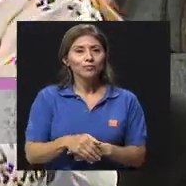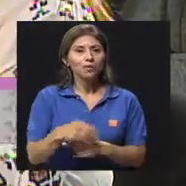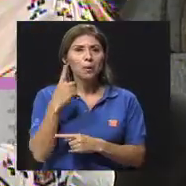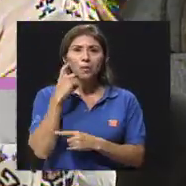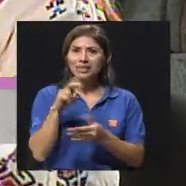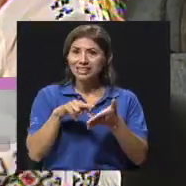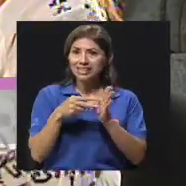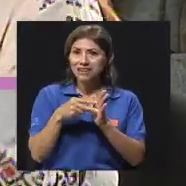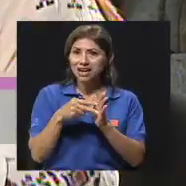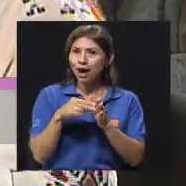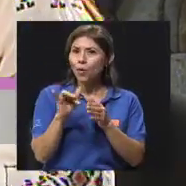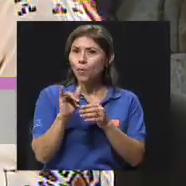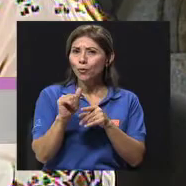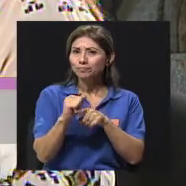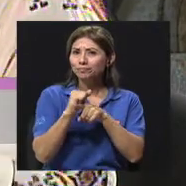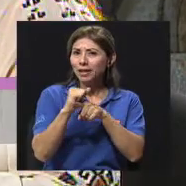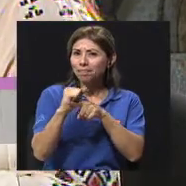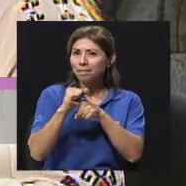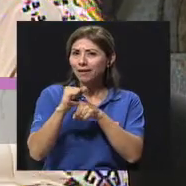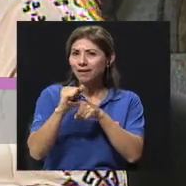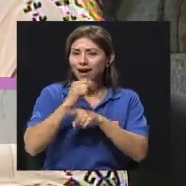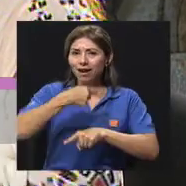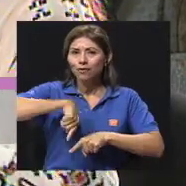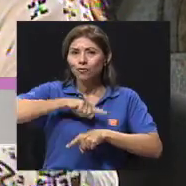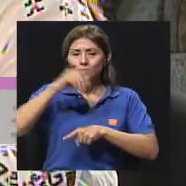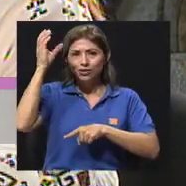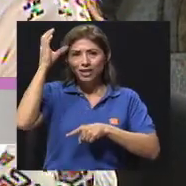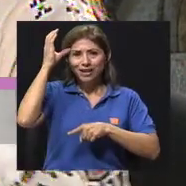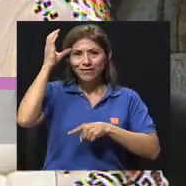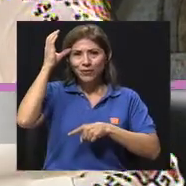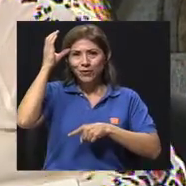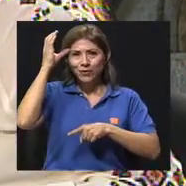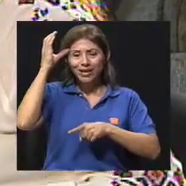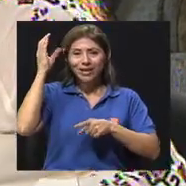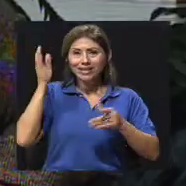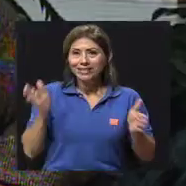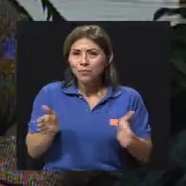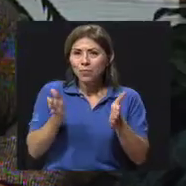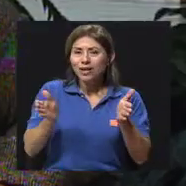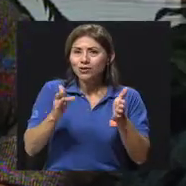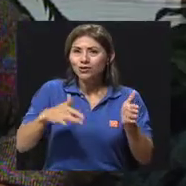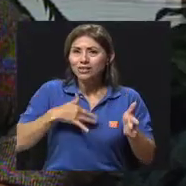como entrenar a nuestro cerebro, sería esto, Rosemary, con esto de estimulación sensorial.